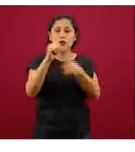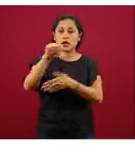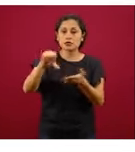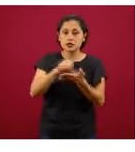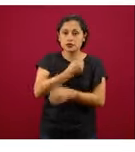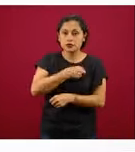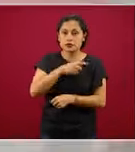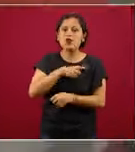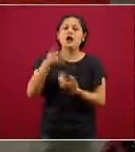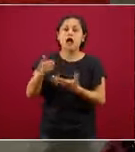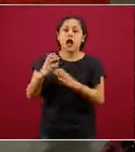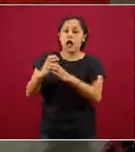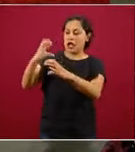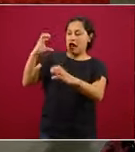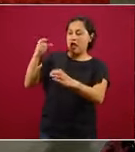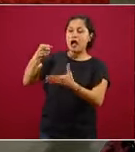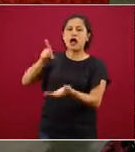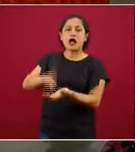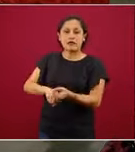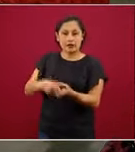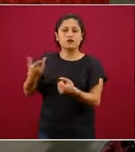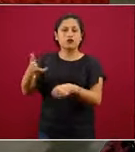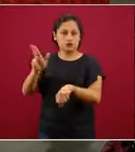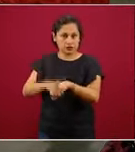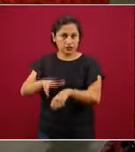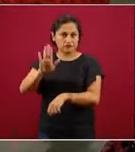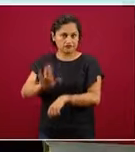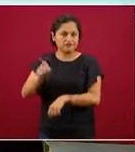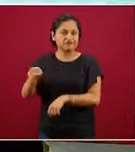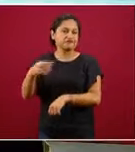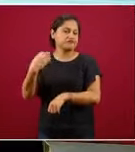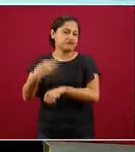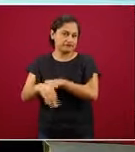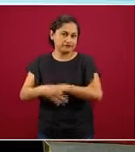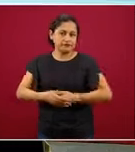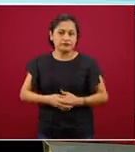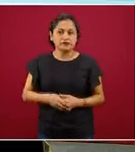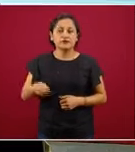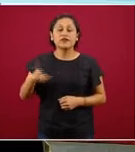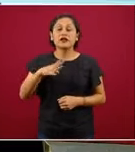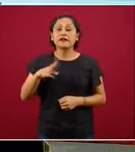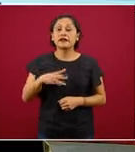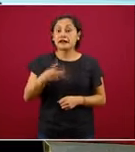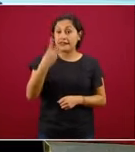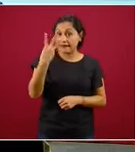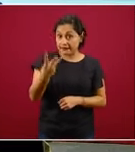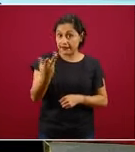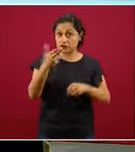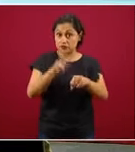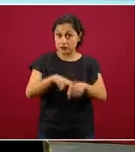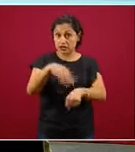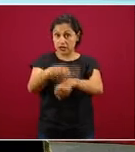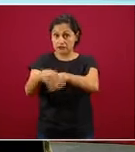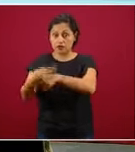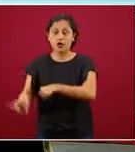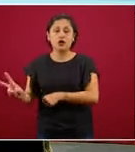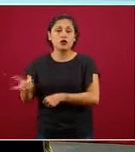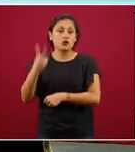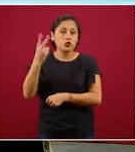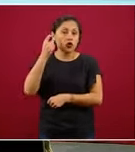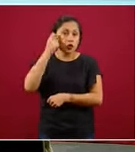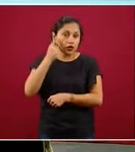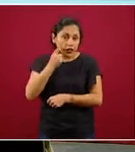y atención de emergencias, sobre todo emergencias básicas. Se han instalado 3 hospitales móviles, 2 de ellos en Guerrero. Uno de